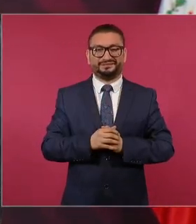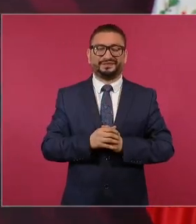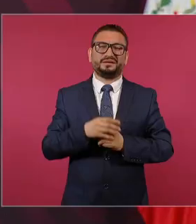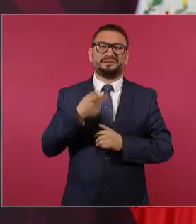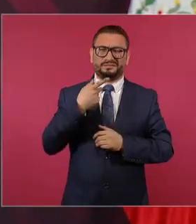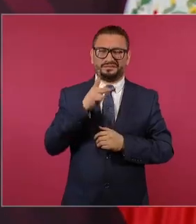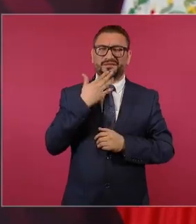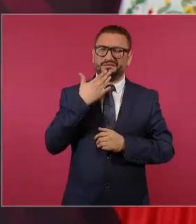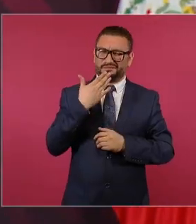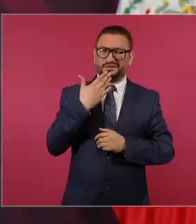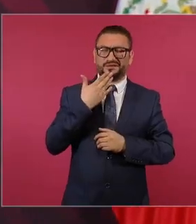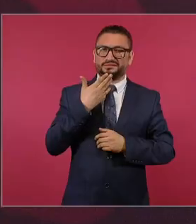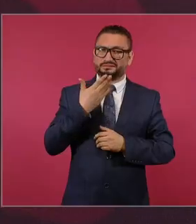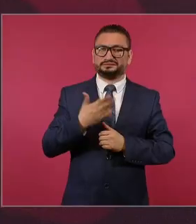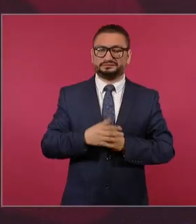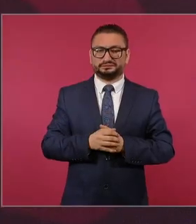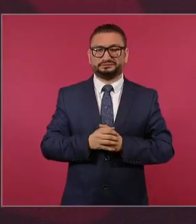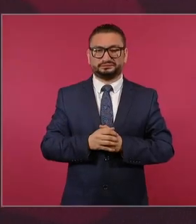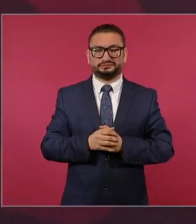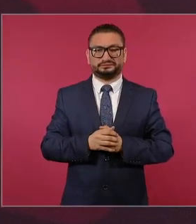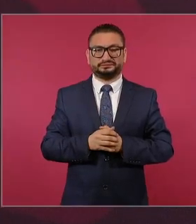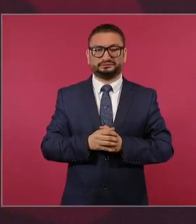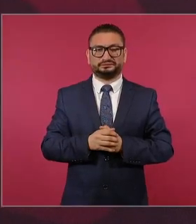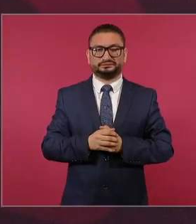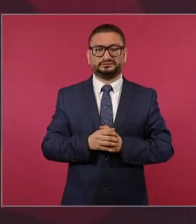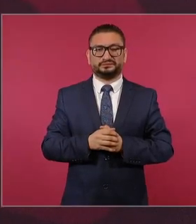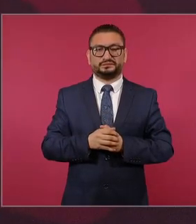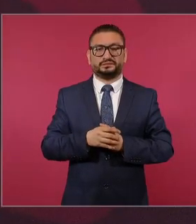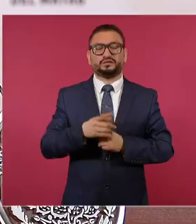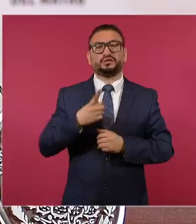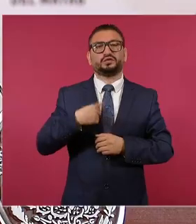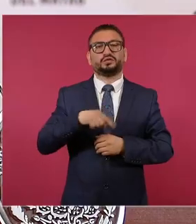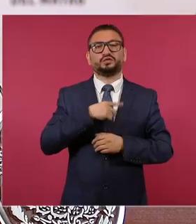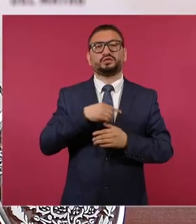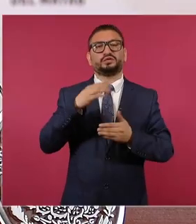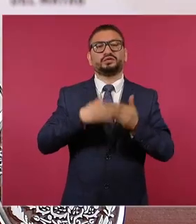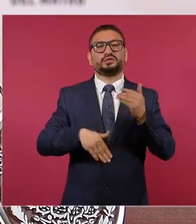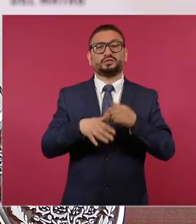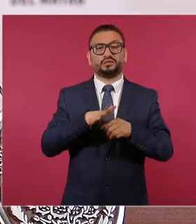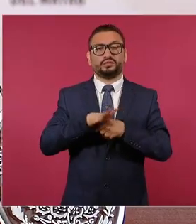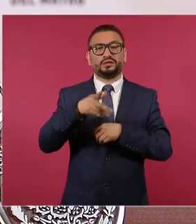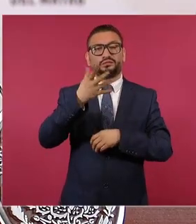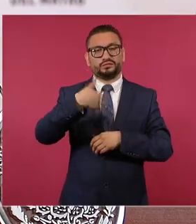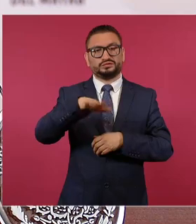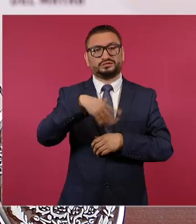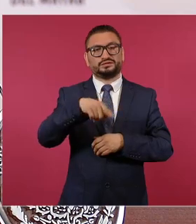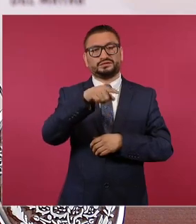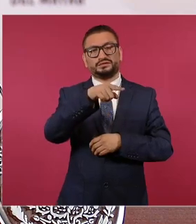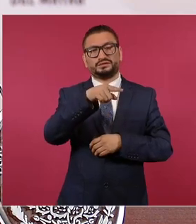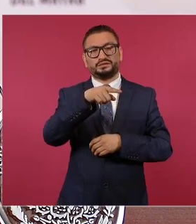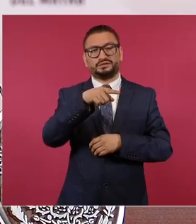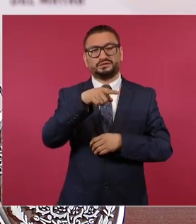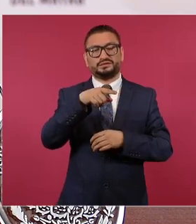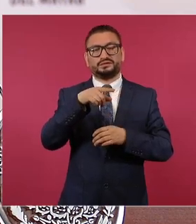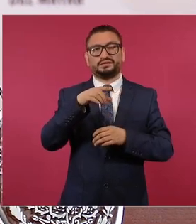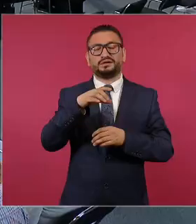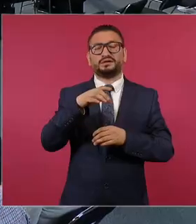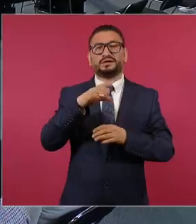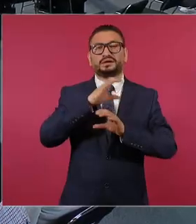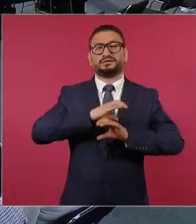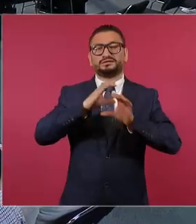Pero afortunadamente bien. Vamos a terminar con. Búscate una de Chicoché.